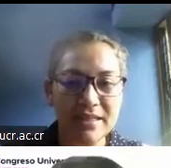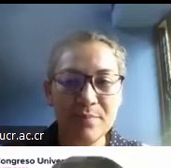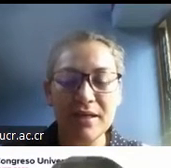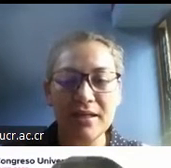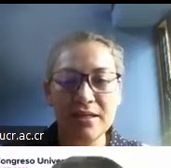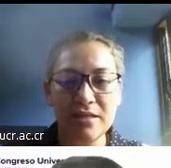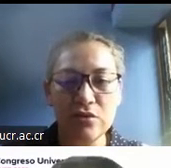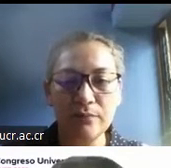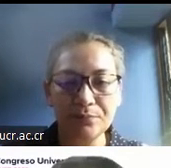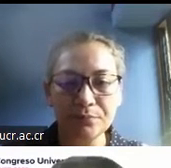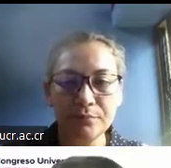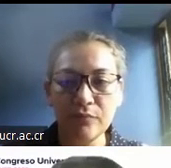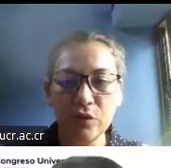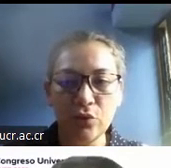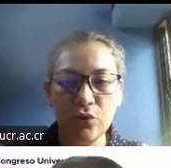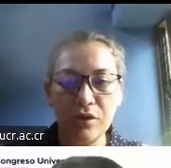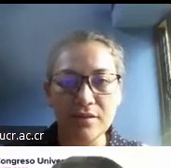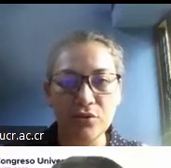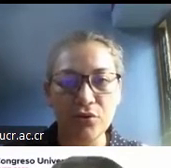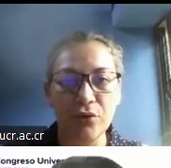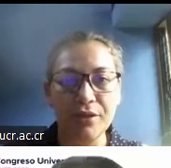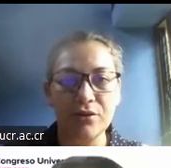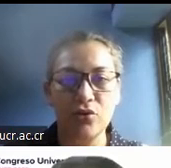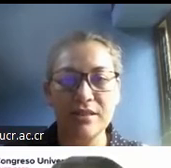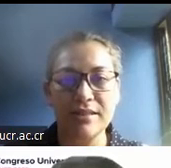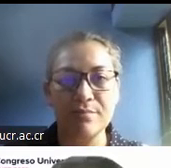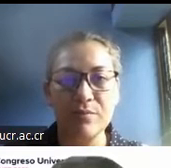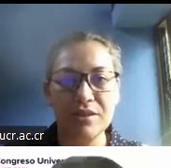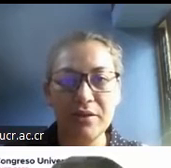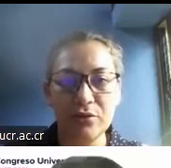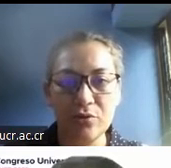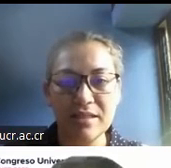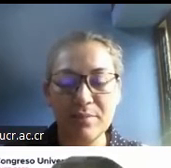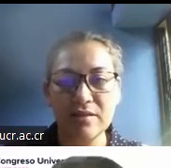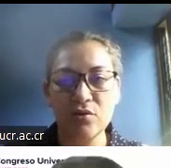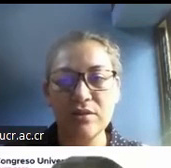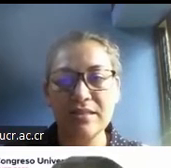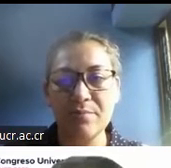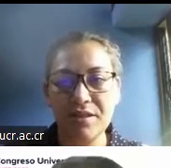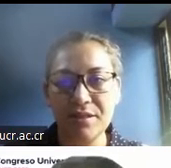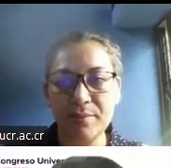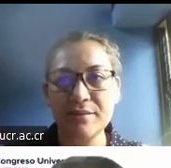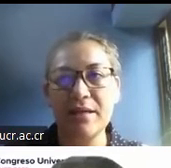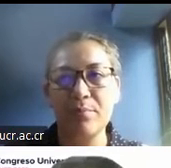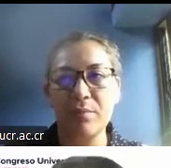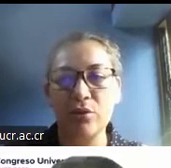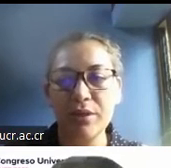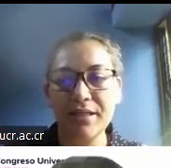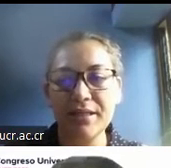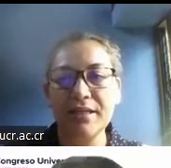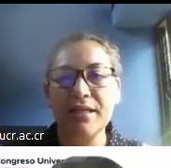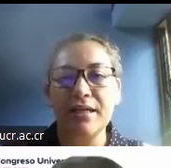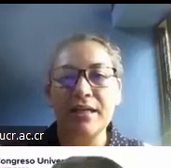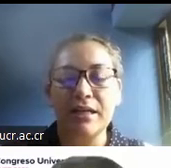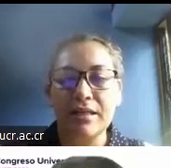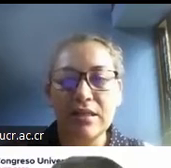la pantalla para dar inicio con la sesión de hoy. Entonces, vamos a trabajar con esta aplicación que se llama Nearpad en primer